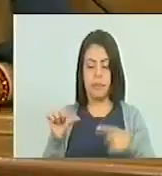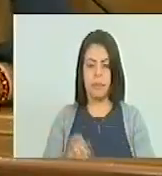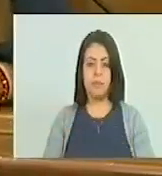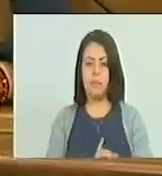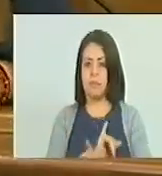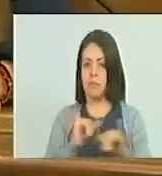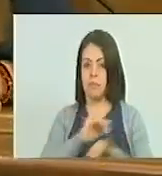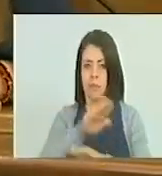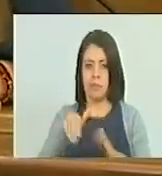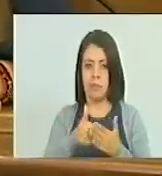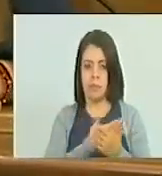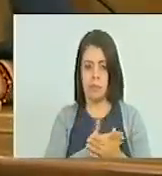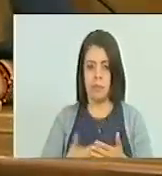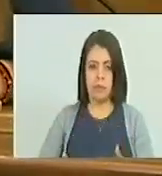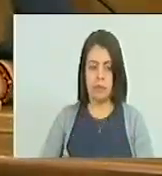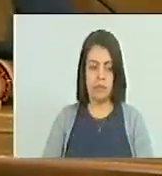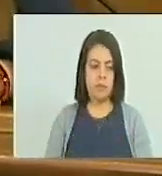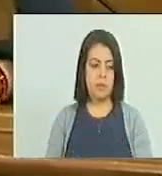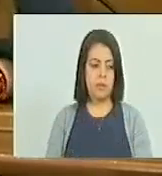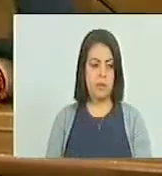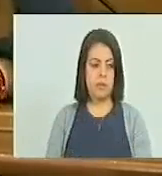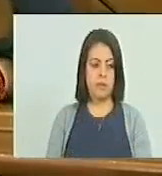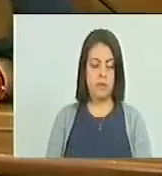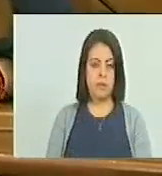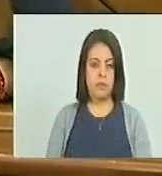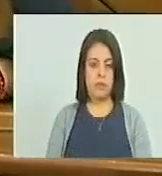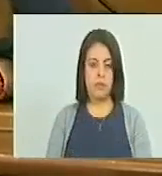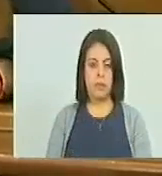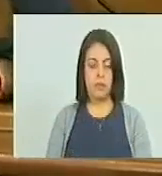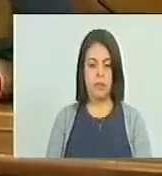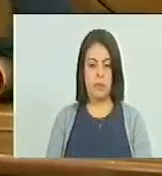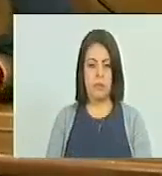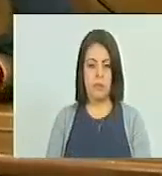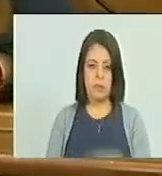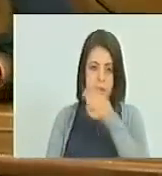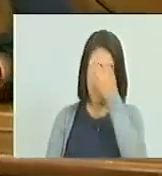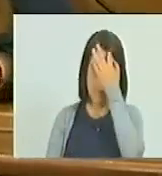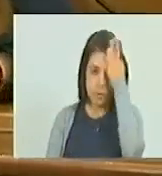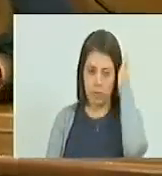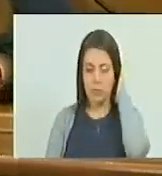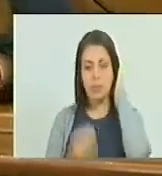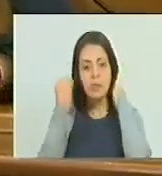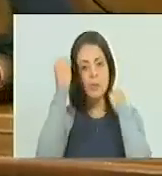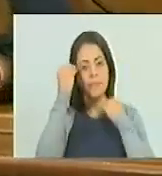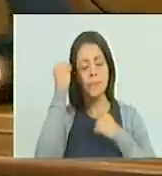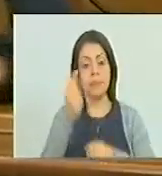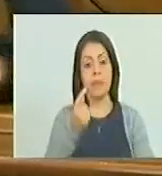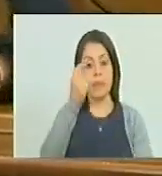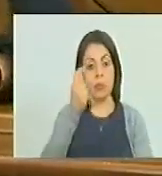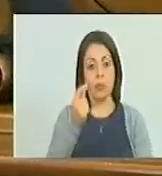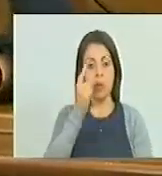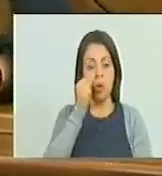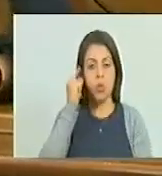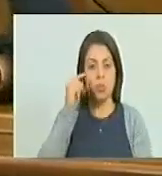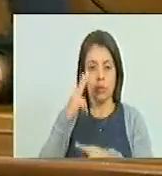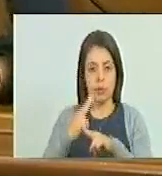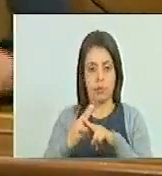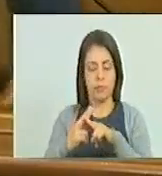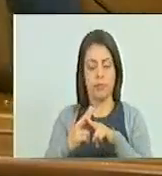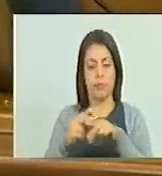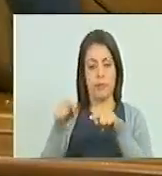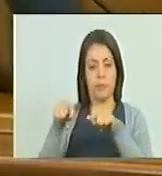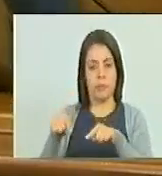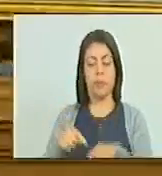sesión. Esto es el acta, ciudadano presidente. En consideración, las honorables diputadas y